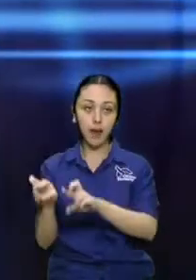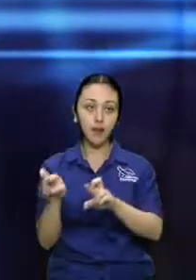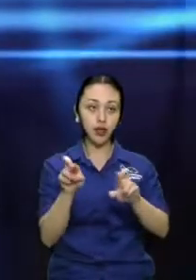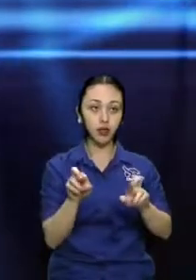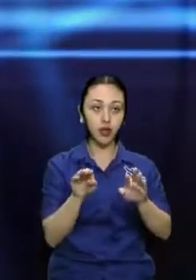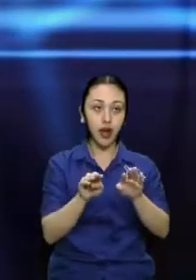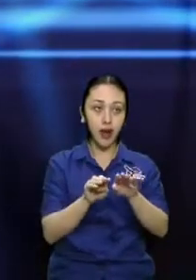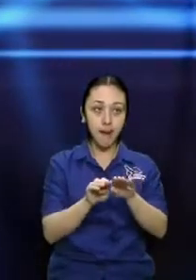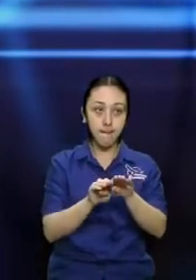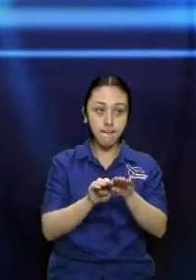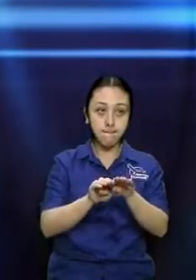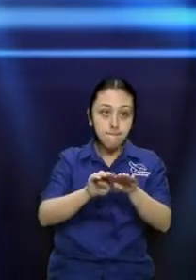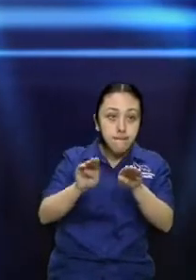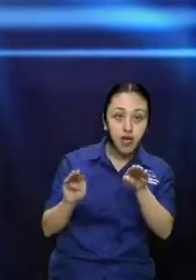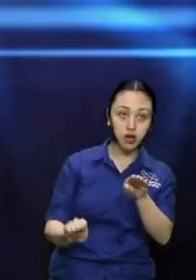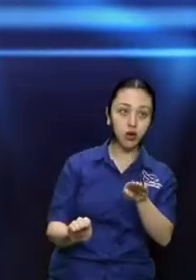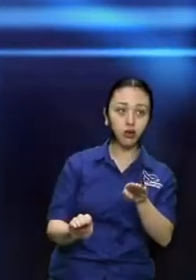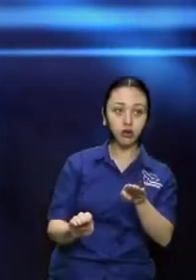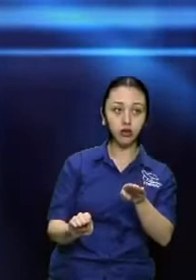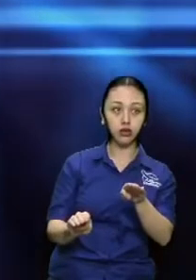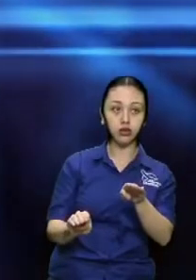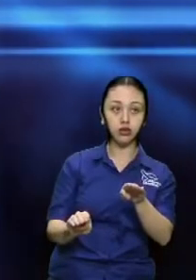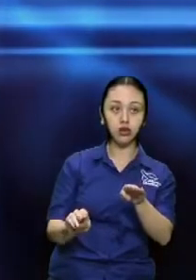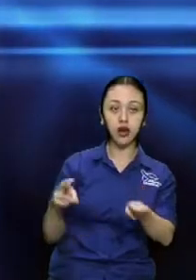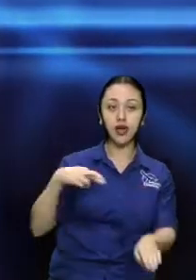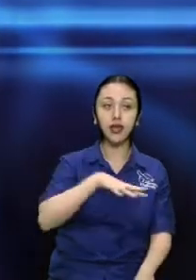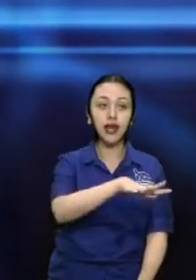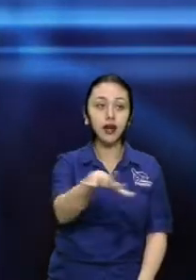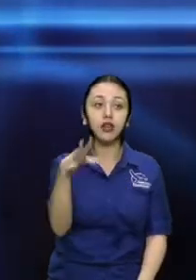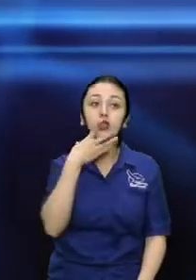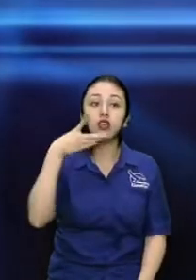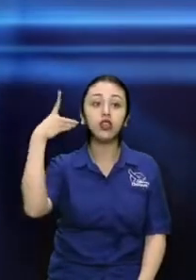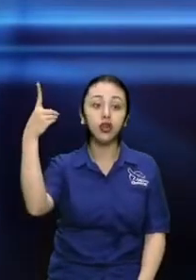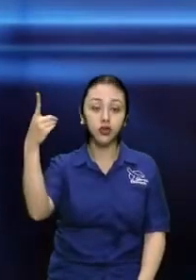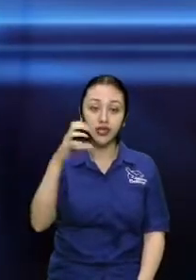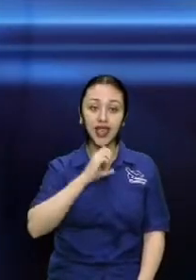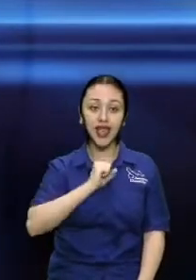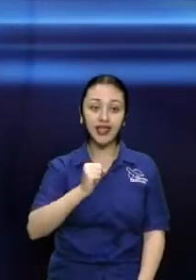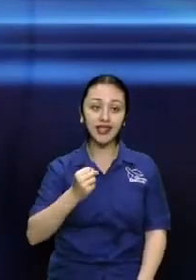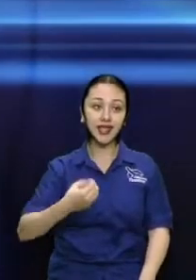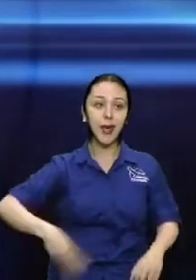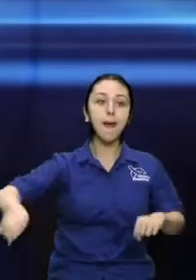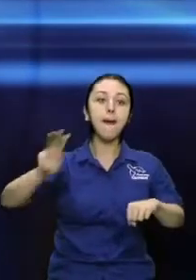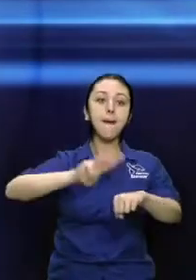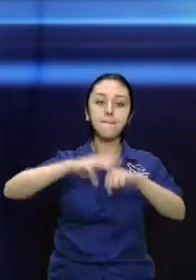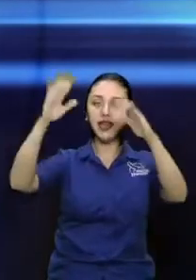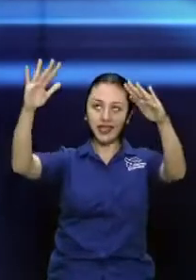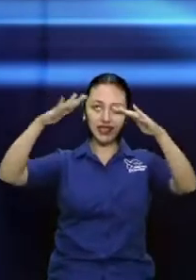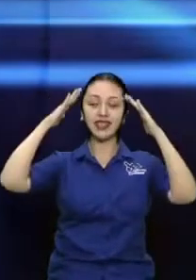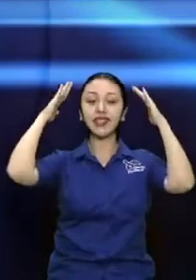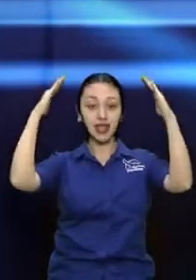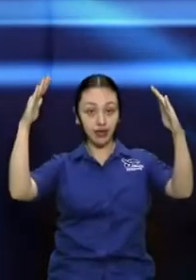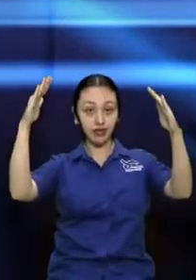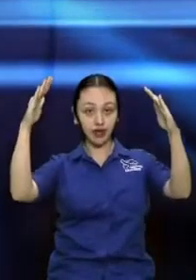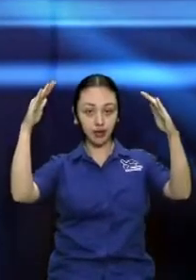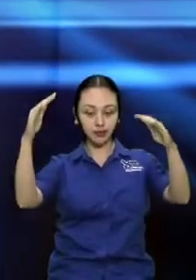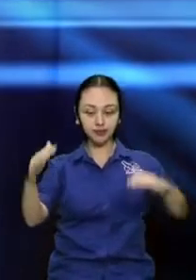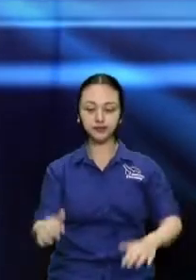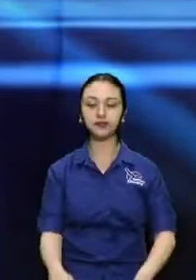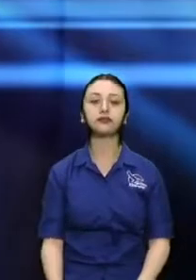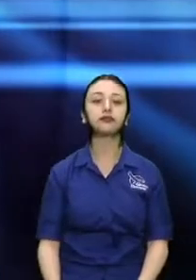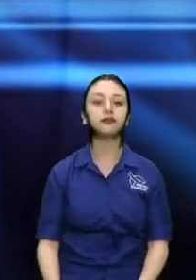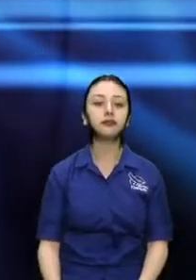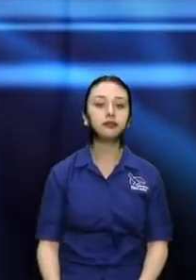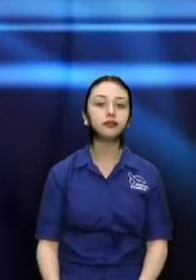Hermano, perdone, pero ahí, oígame por favor, ahí nos está diciendo, el último que acaba de aceptar a Cristo, ese es mayor que Juan el Bautista. No, no,